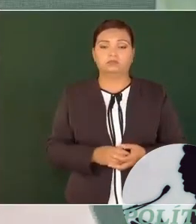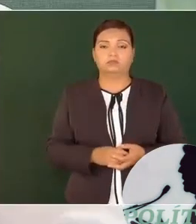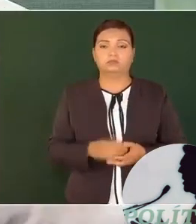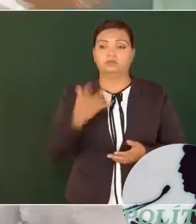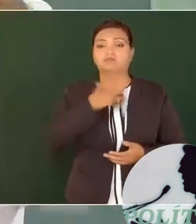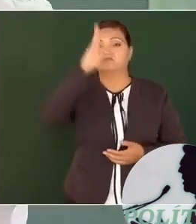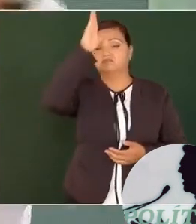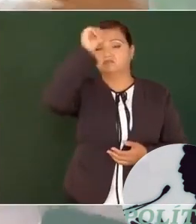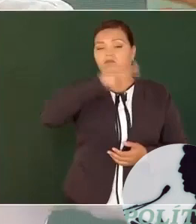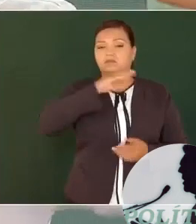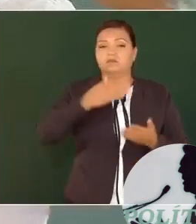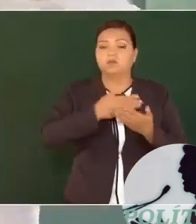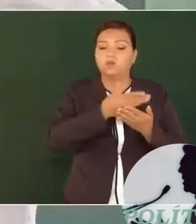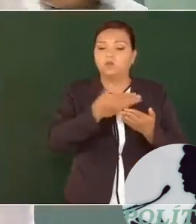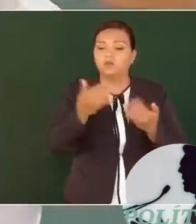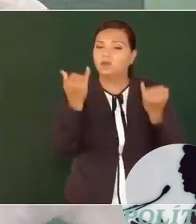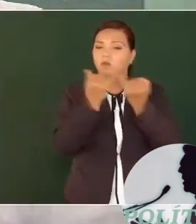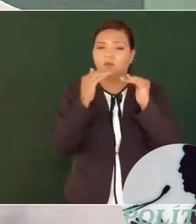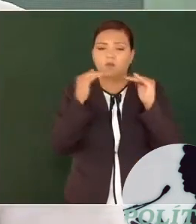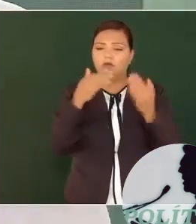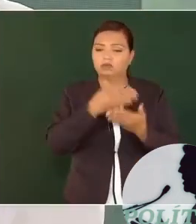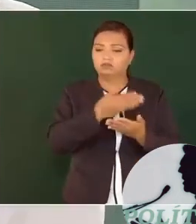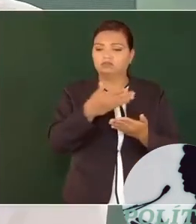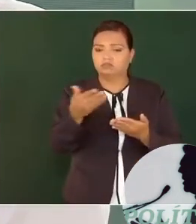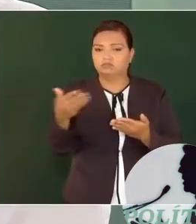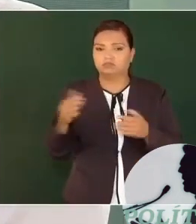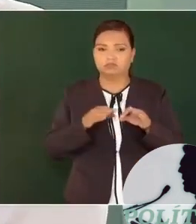llegaron al acuerdo de distribuirlo de manera equitativa,